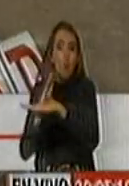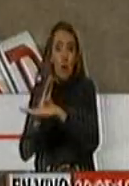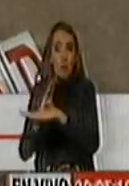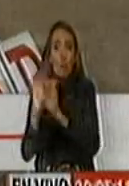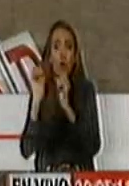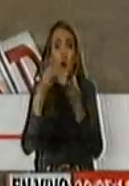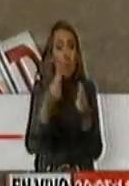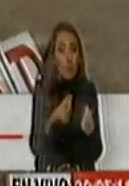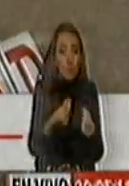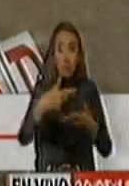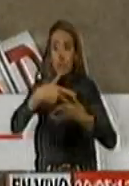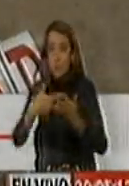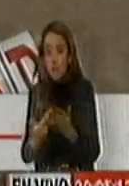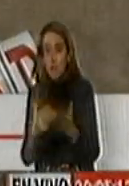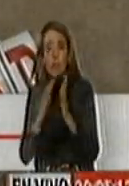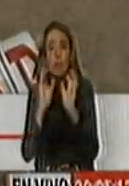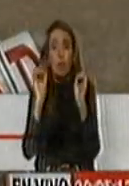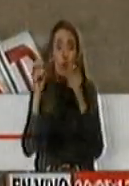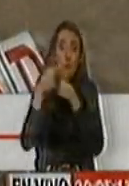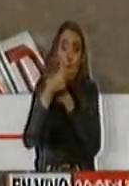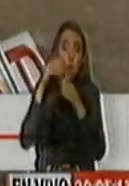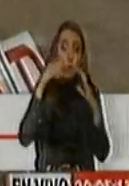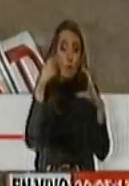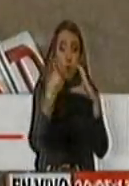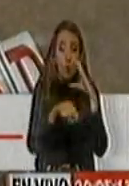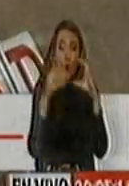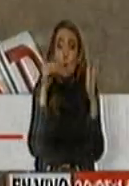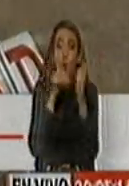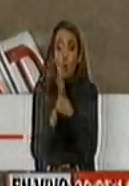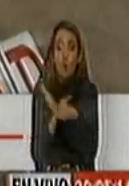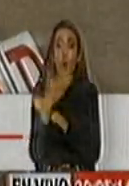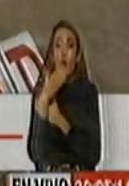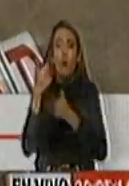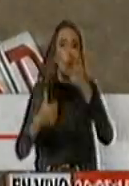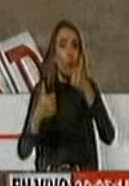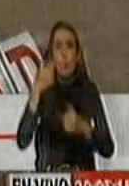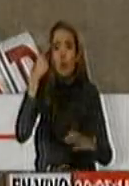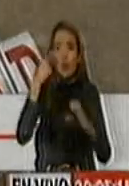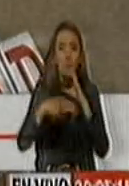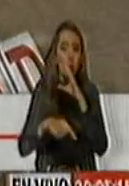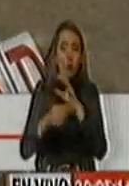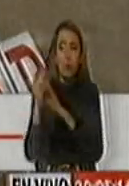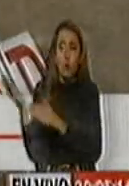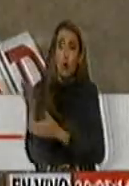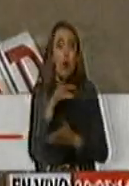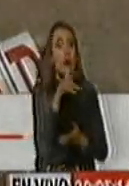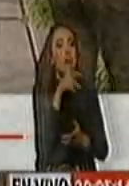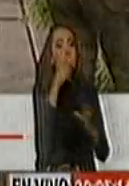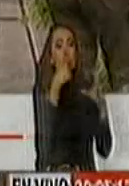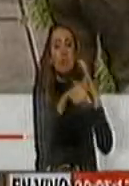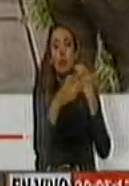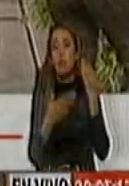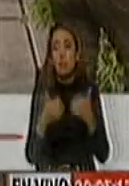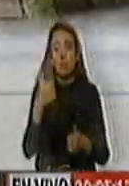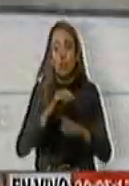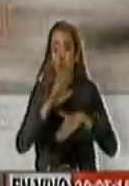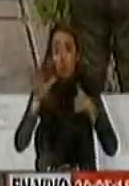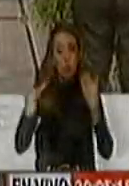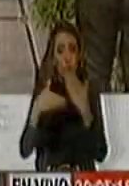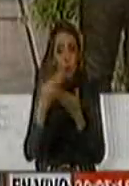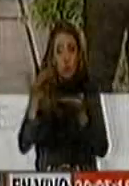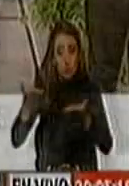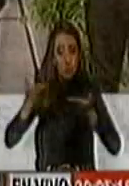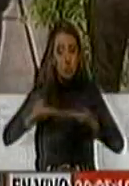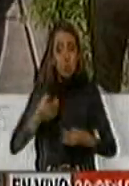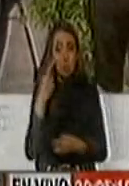fue en efectivo, fue en cheque, fue en transferencia electrónica, de qué correo electrónico se realizó, a qué correo electrónico llegó. En esta jornada también